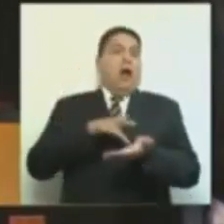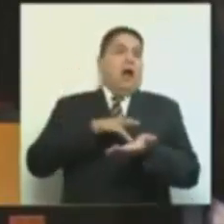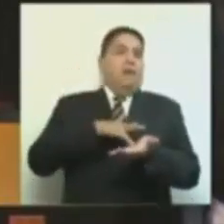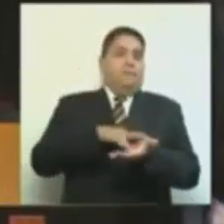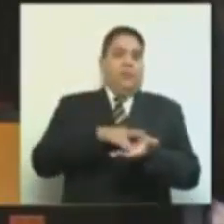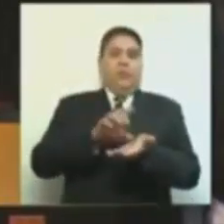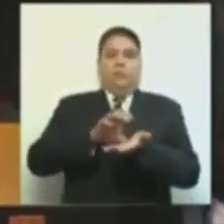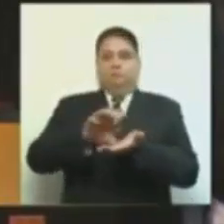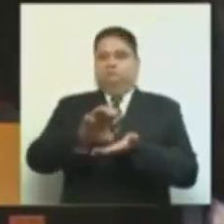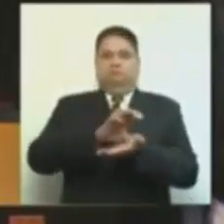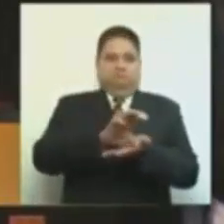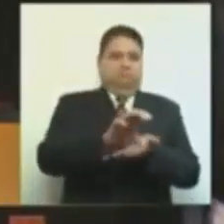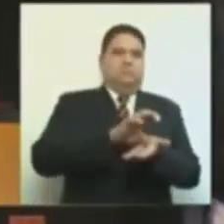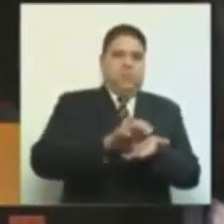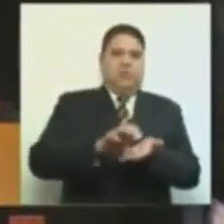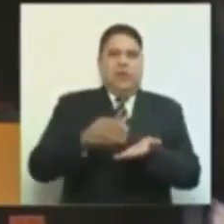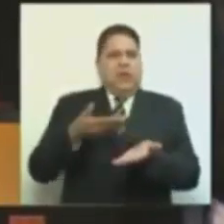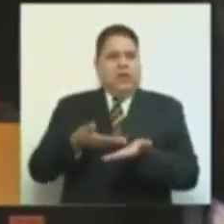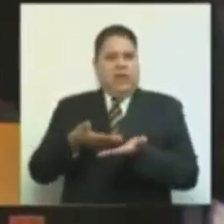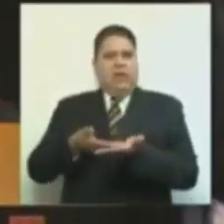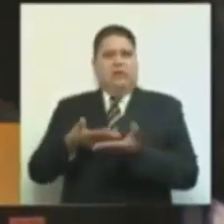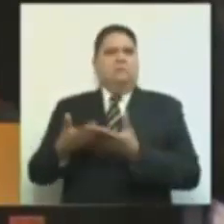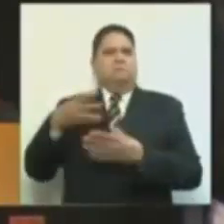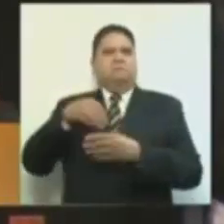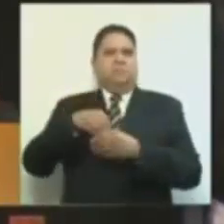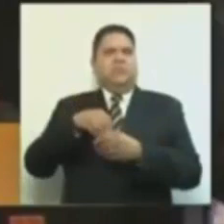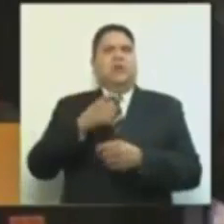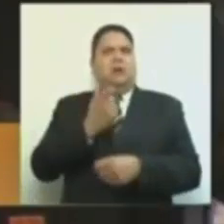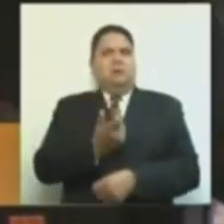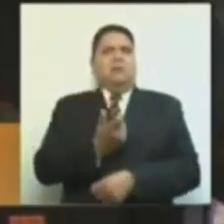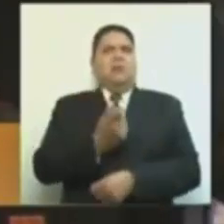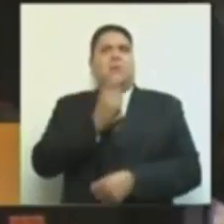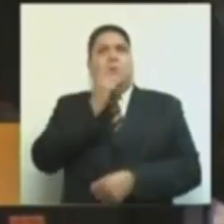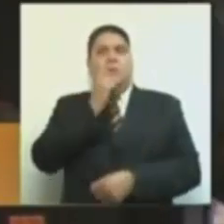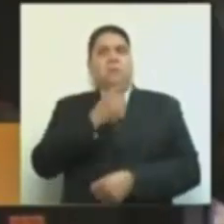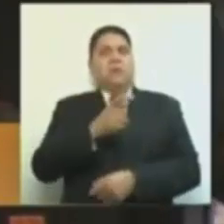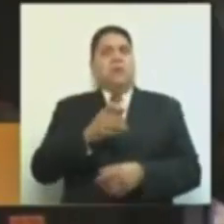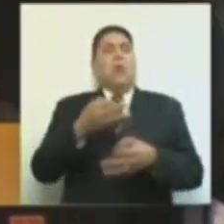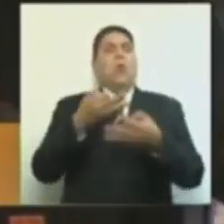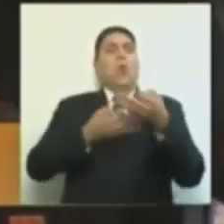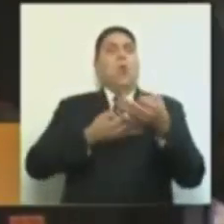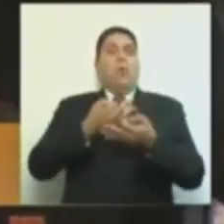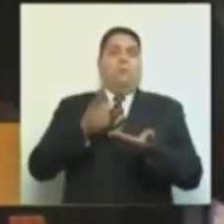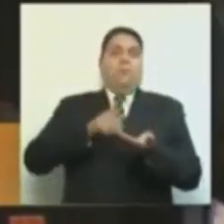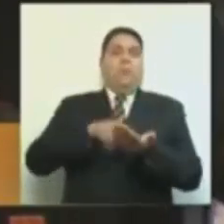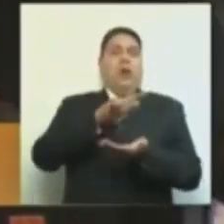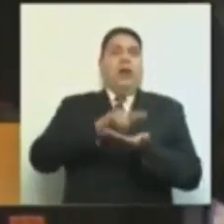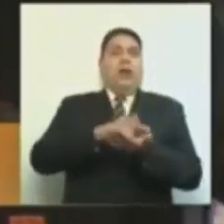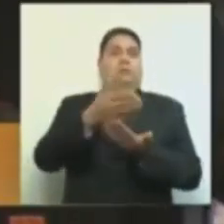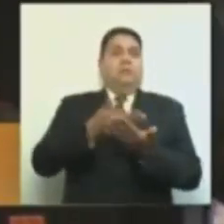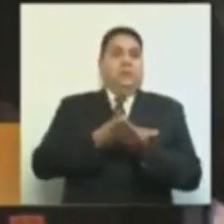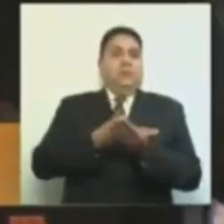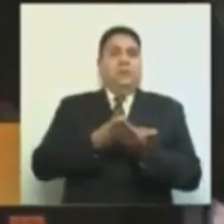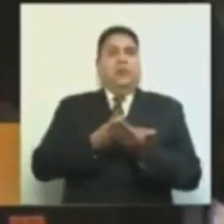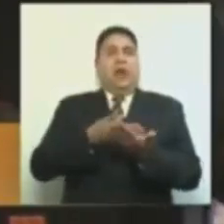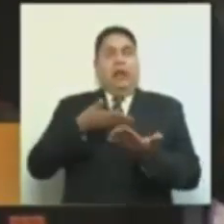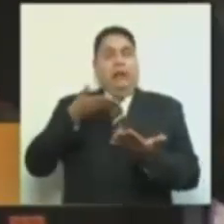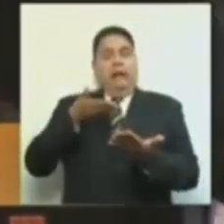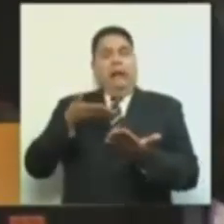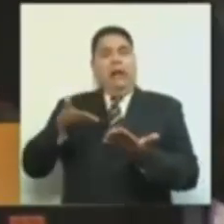propio y personalidad jurídica. Cada uno posee su propia estructura y